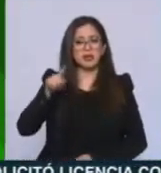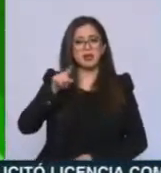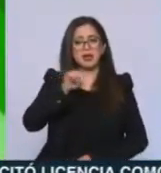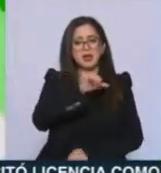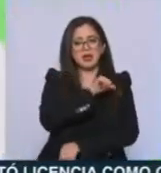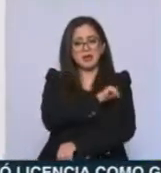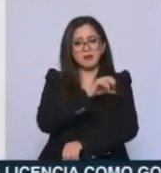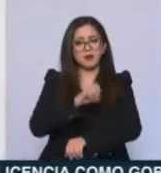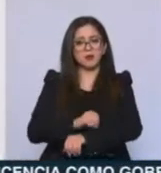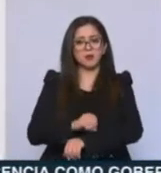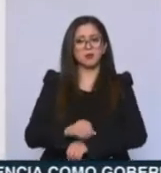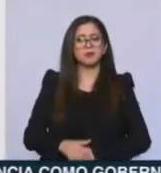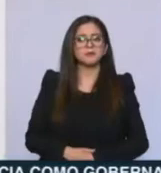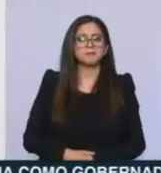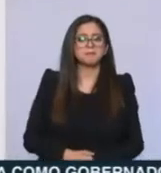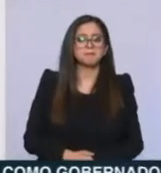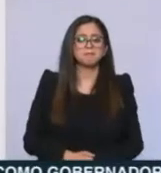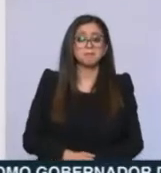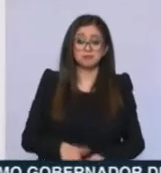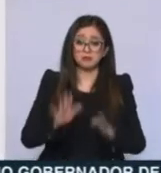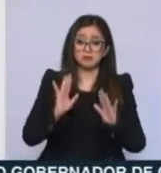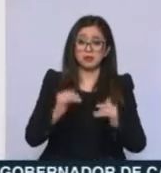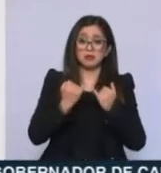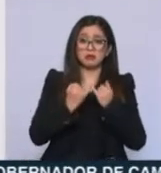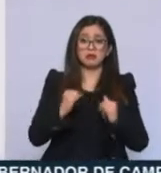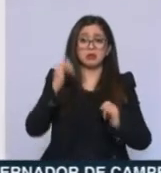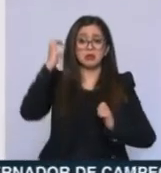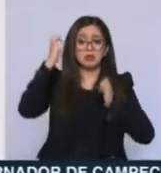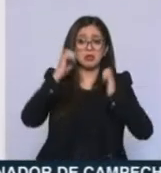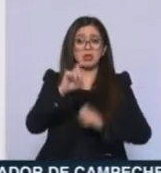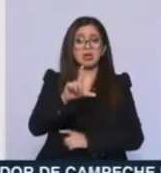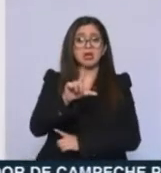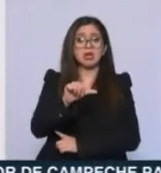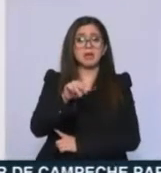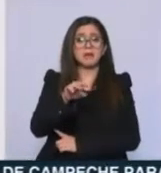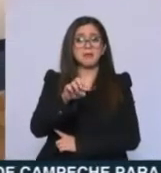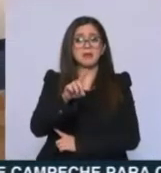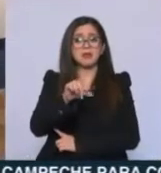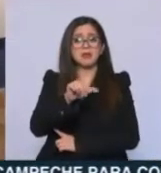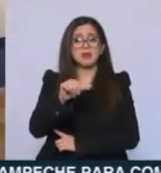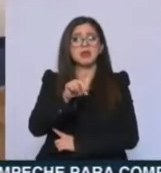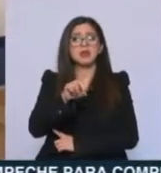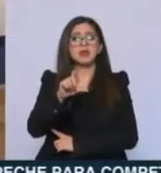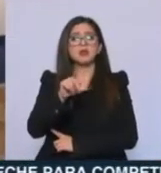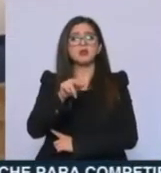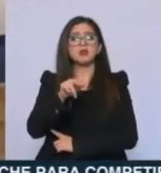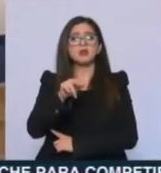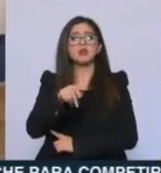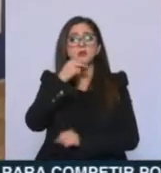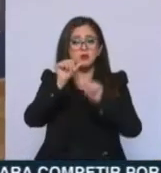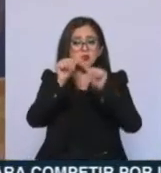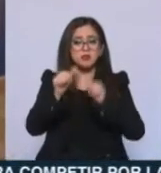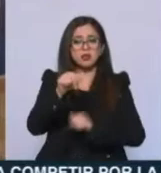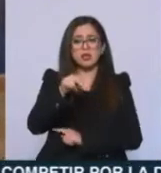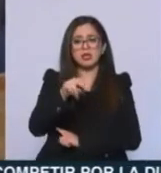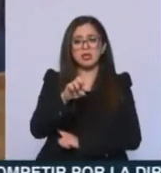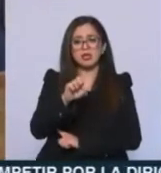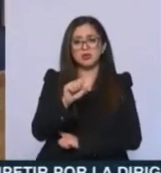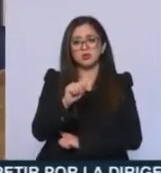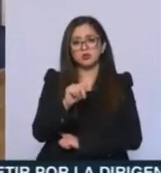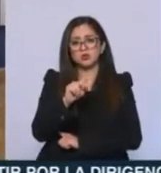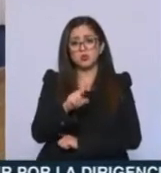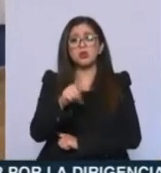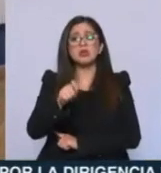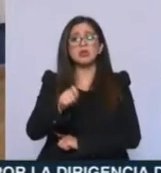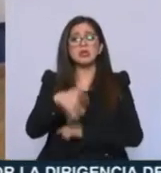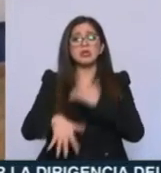Obregón. Ya se inauguró la exposición La Medida de las Cosas, del artista mexicano Néstor Quiñones, conformada